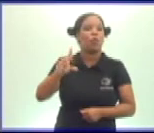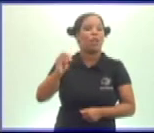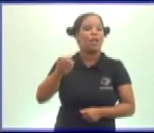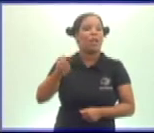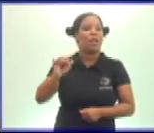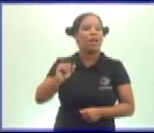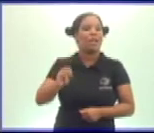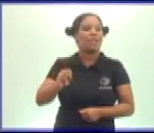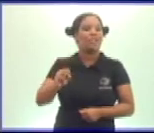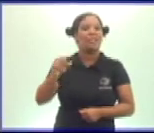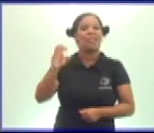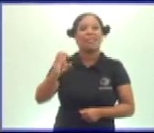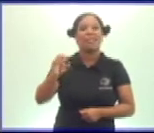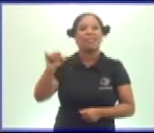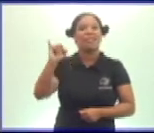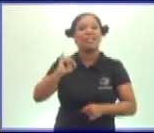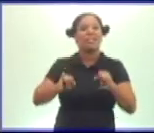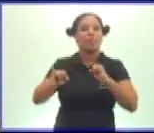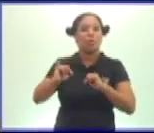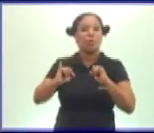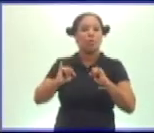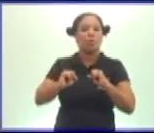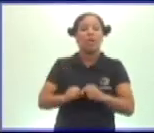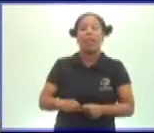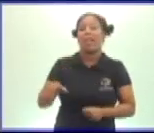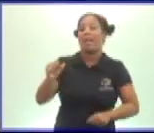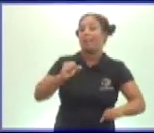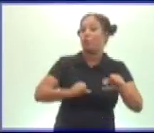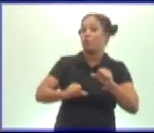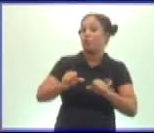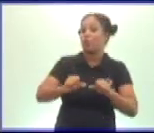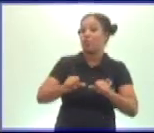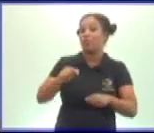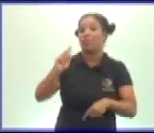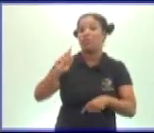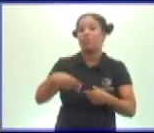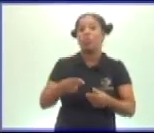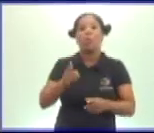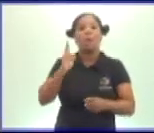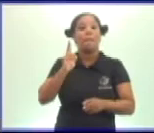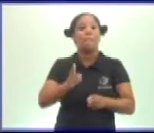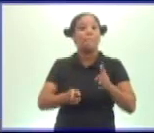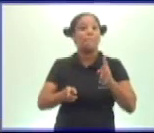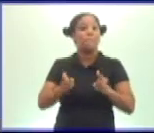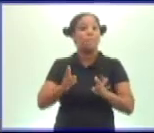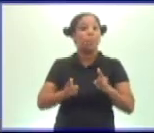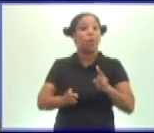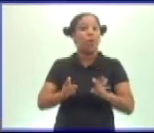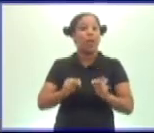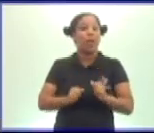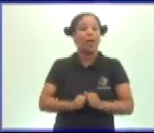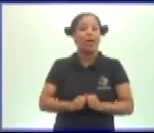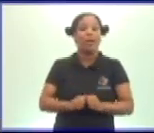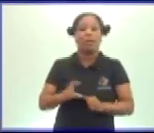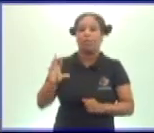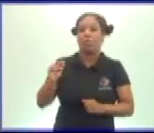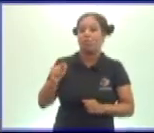las sustancias que son polares, en este caso nos vamos a referir fundamentalmente a